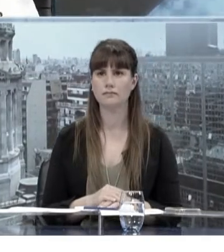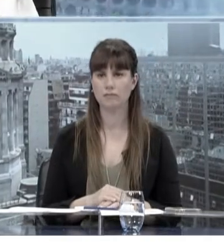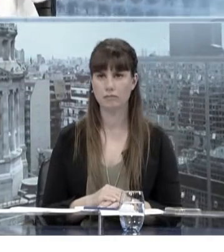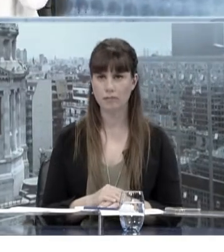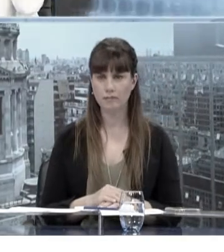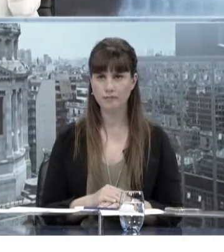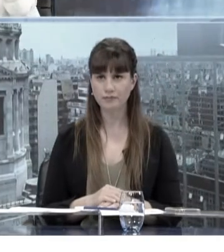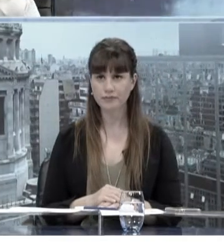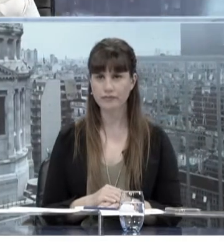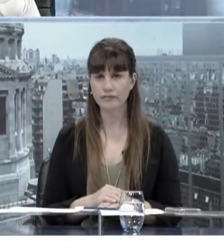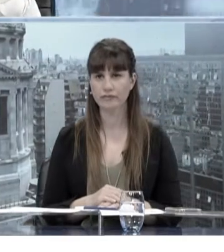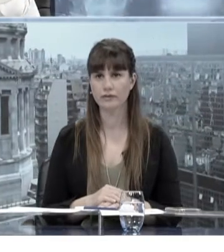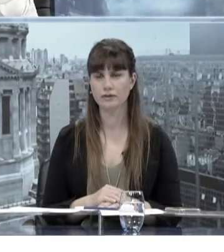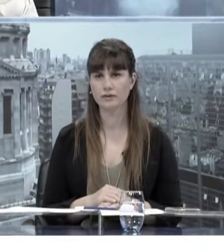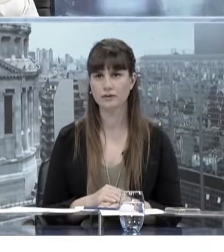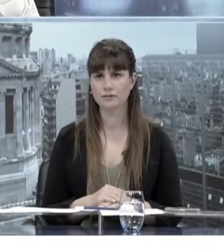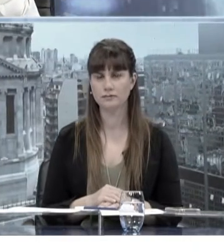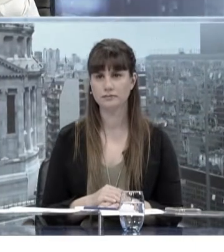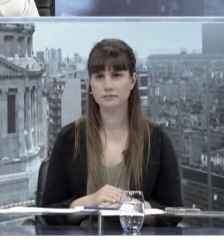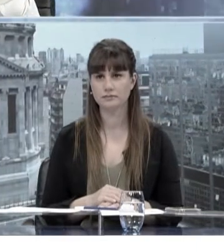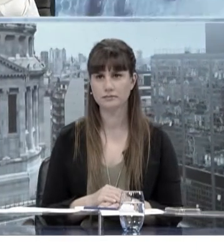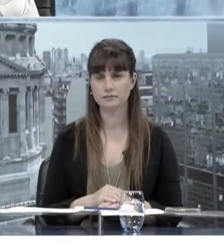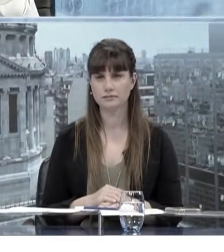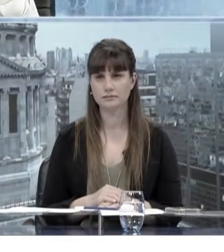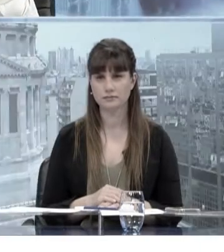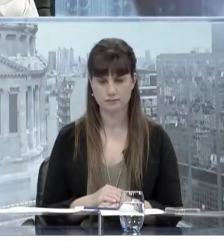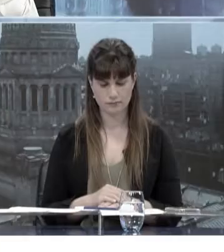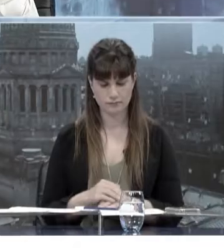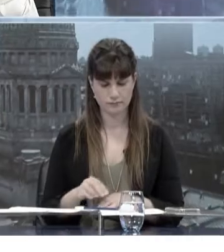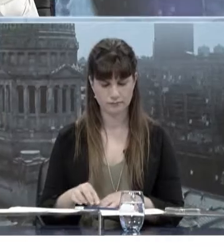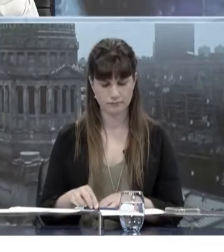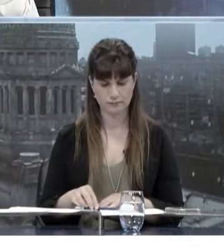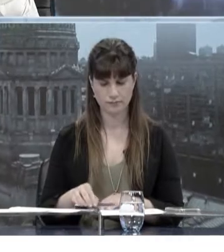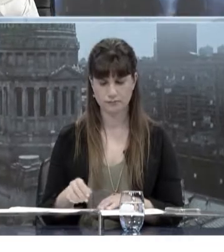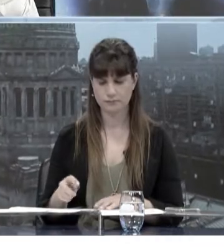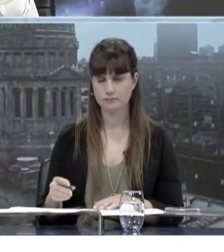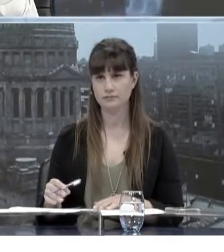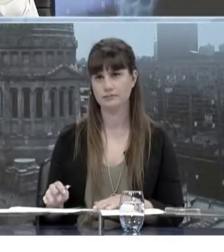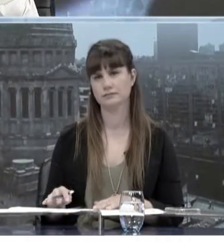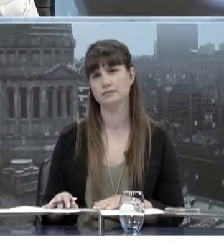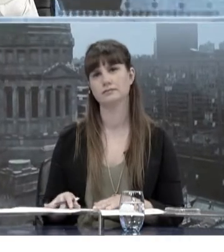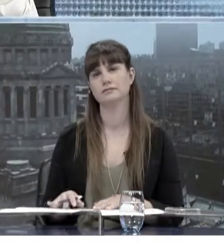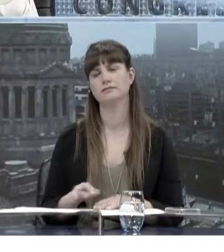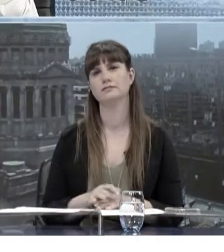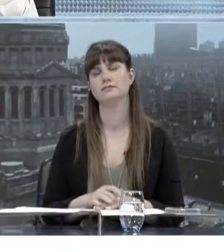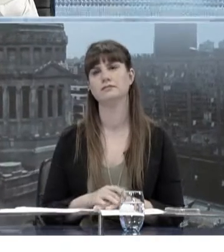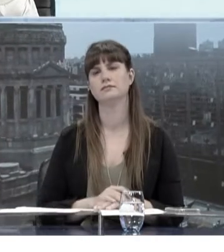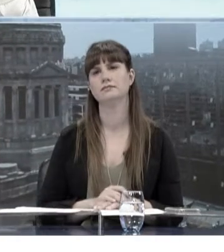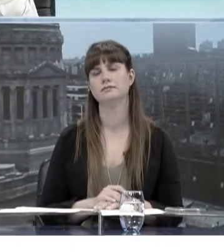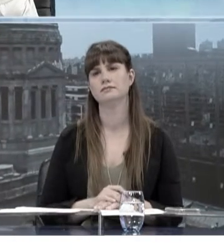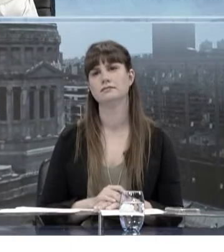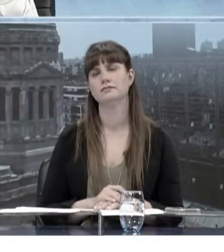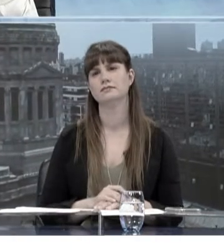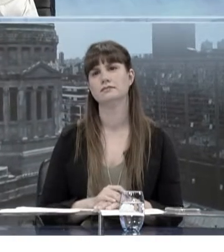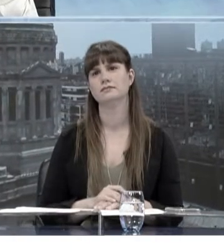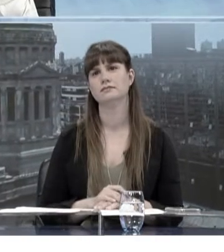bastante esperada, primero por la reactivación que genera, sí, pero básicamente tiene un enorme impacto en la construcción macroeconómica nacional, ¿no?